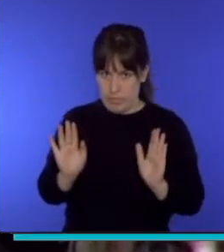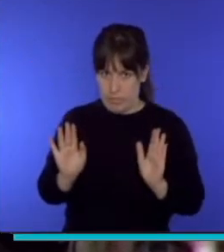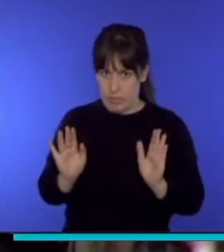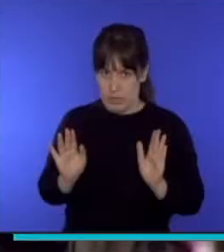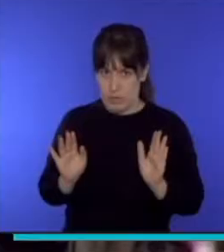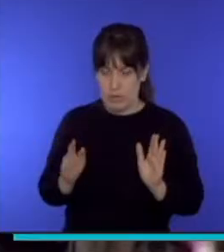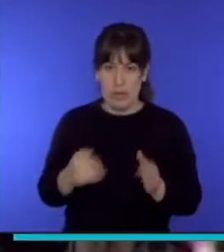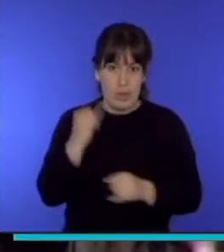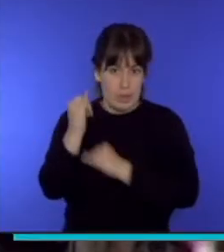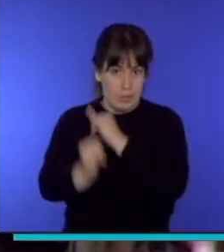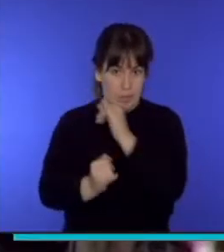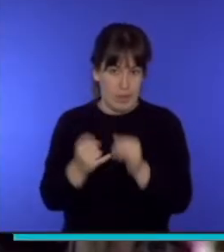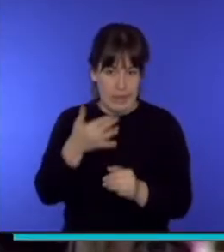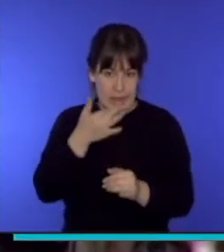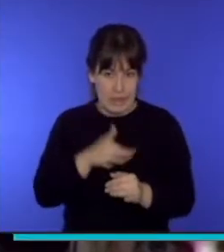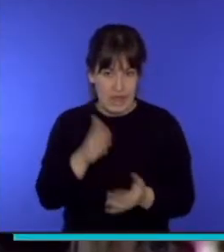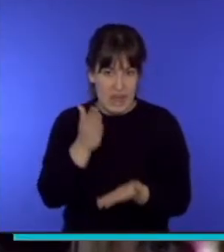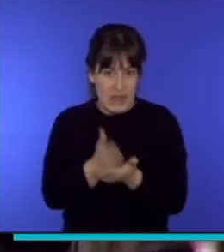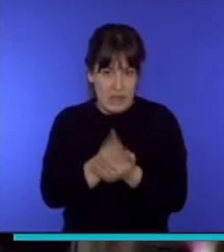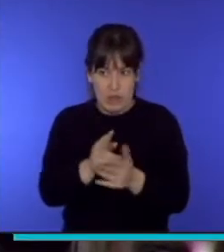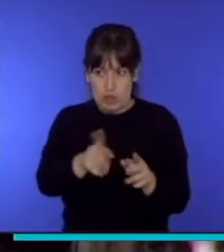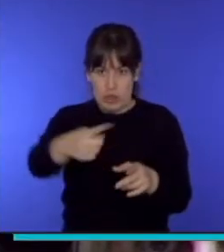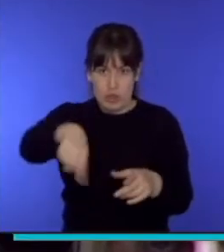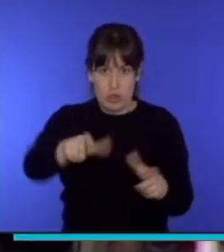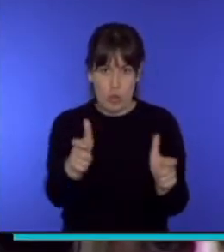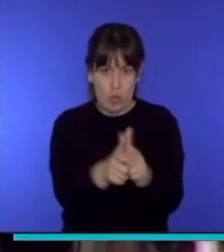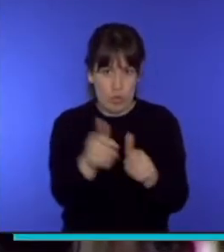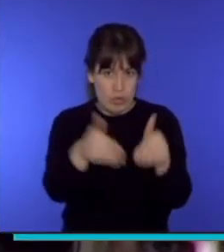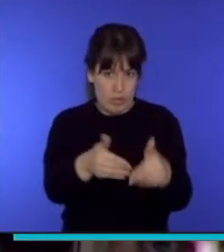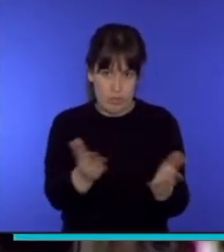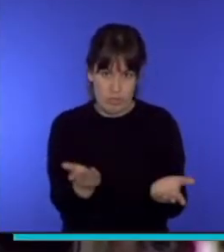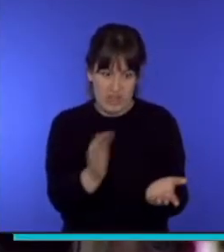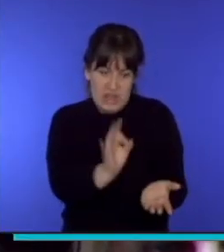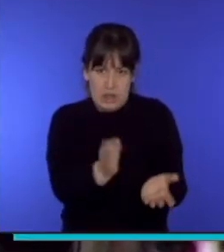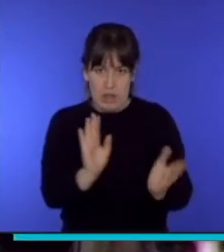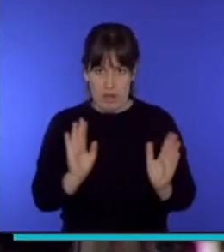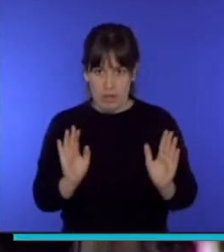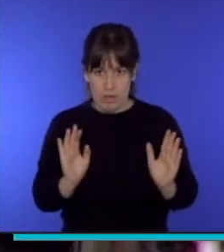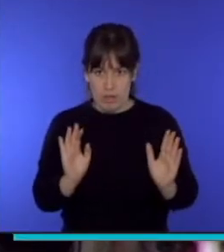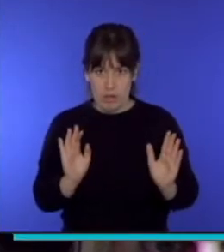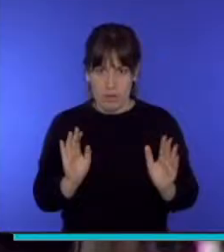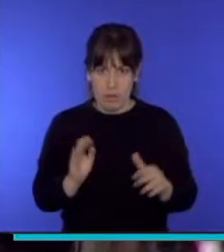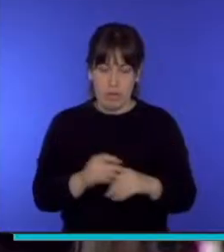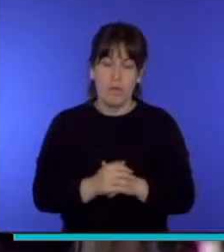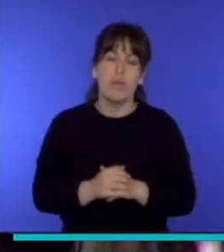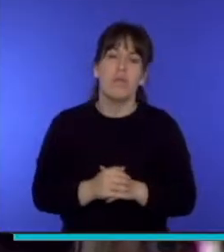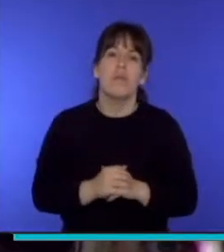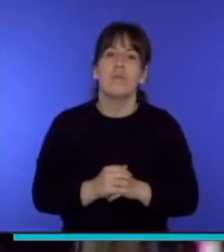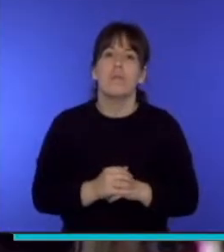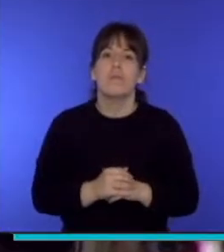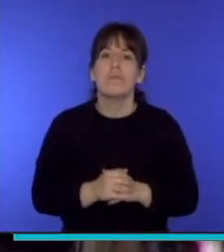No le tenemos que explicar de derecho a la Junta Electoral lo que significa como mínimo. Pero entonces,